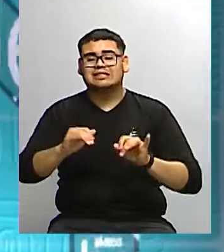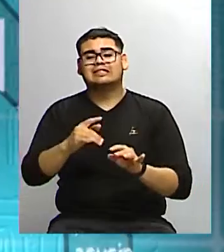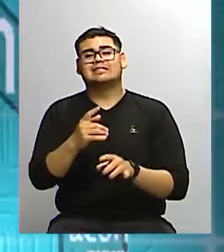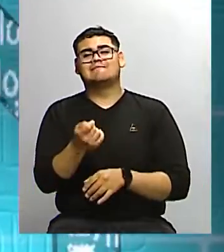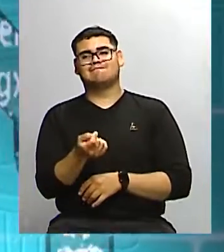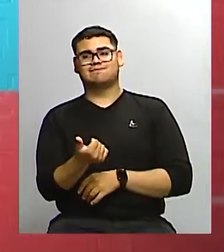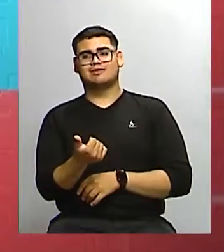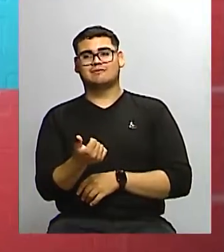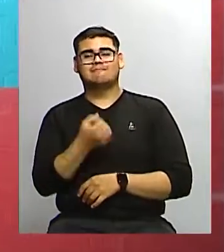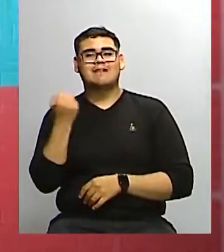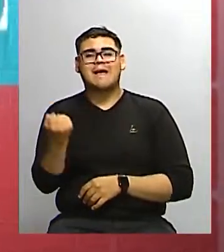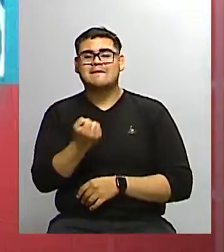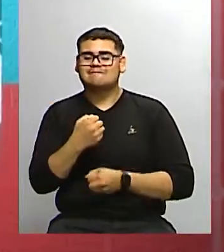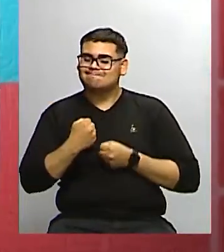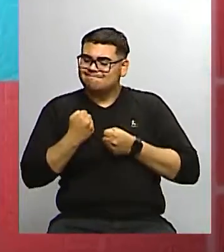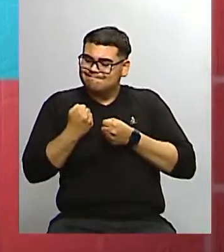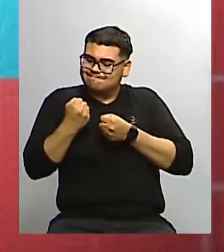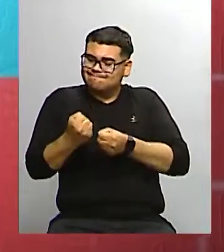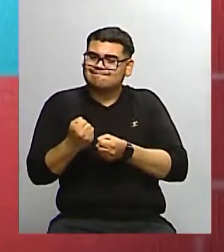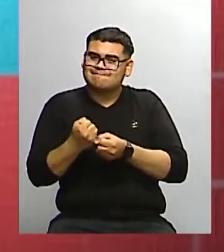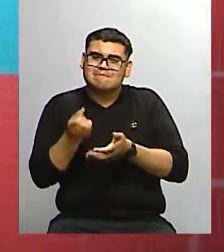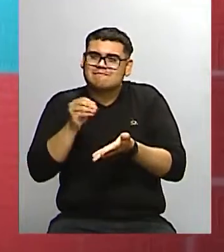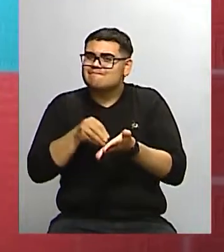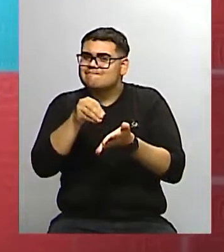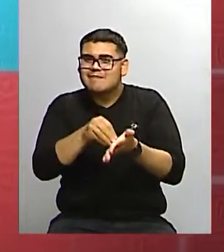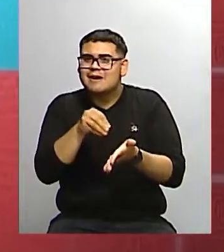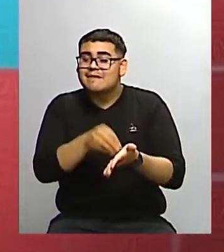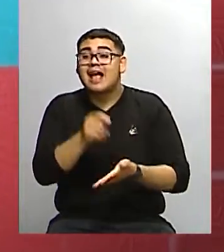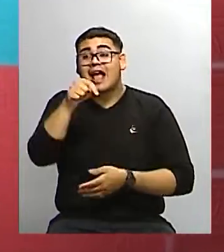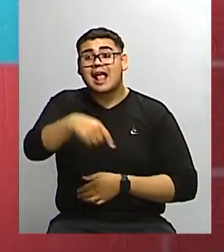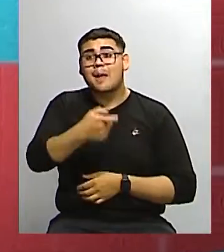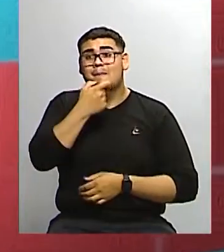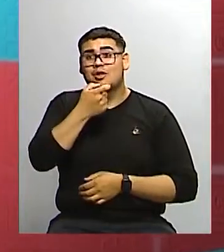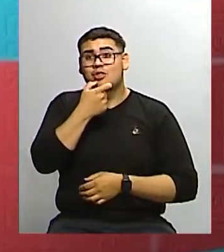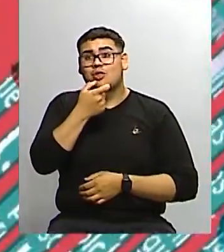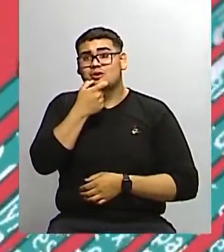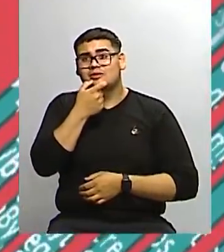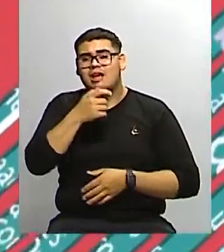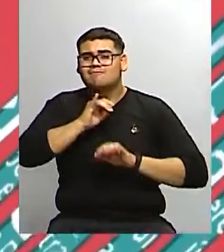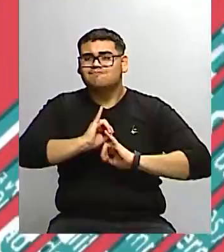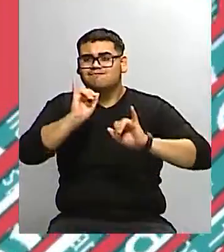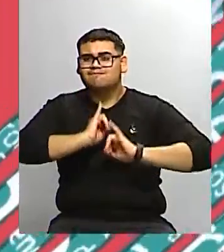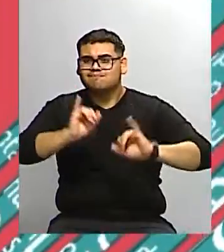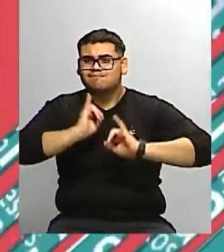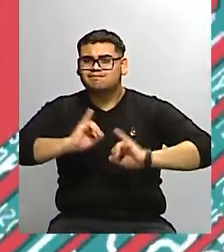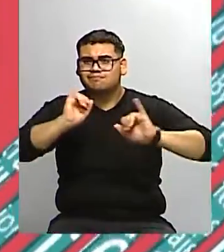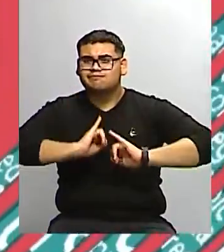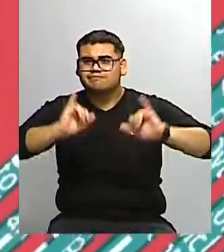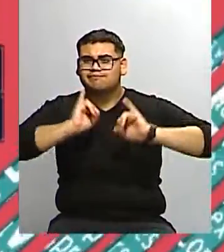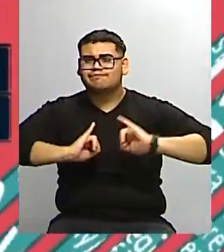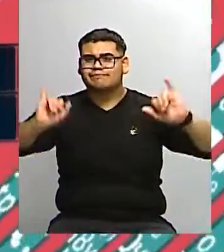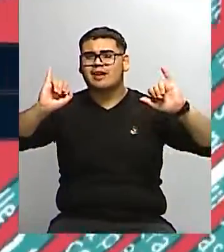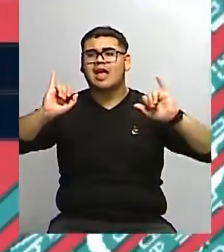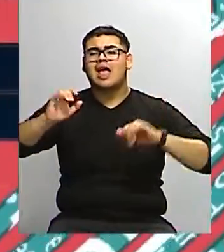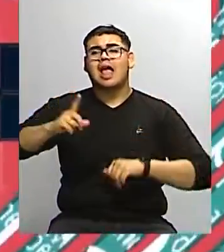esforzarnos cada vez más. En la provincia de Mendoza se viene haciendo desde hace varios años mucha campaña sobre el cáncer de mama, y cada